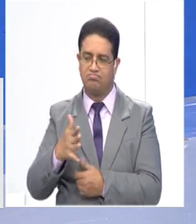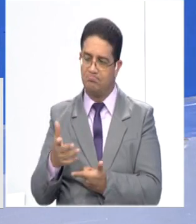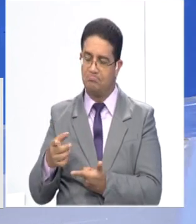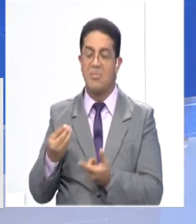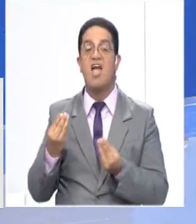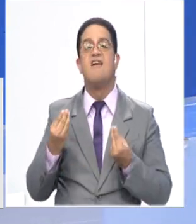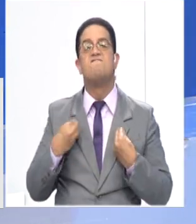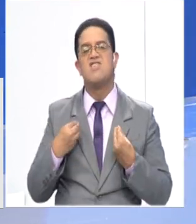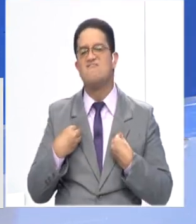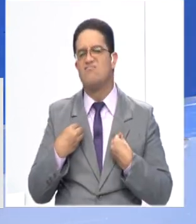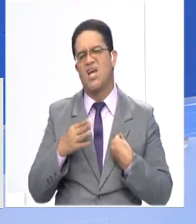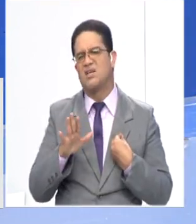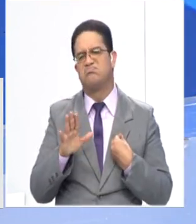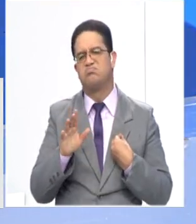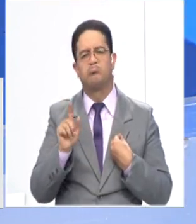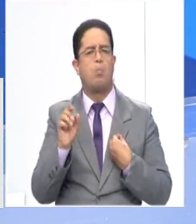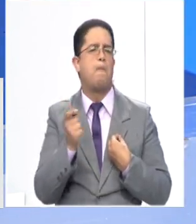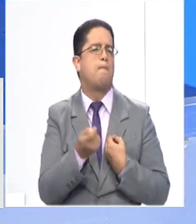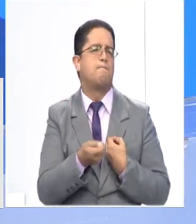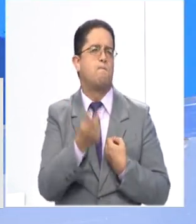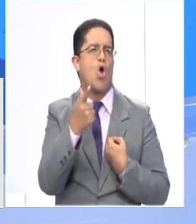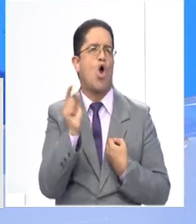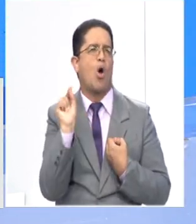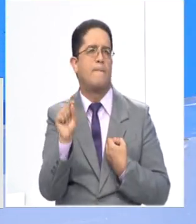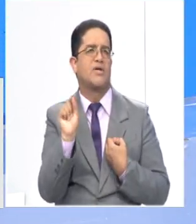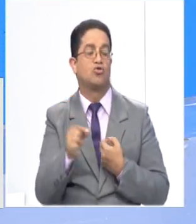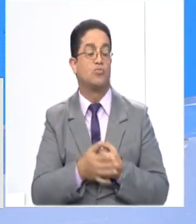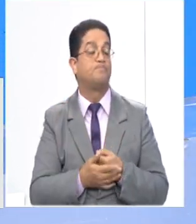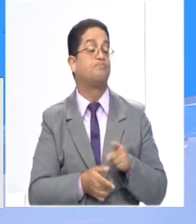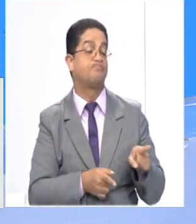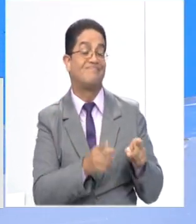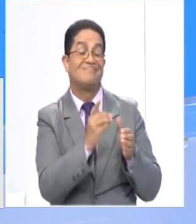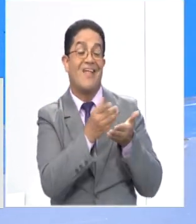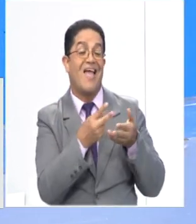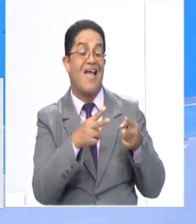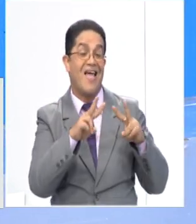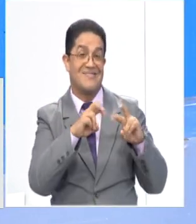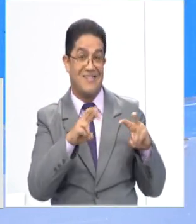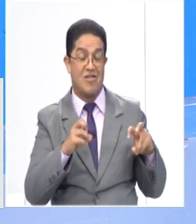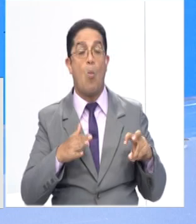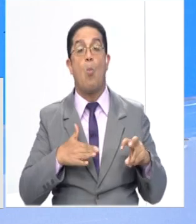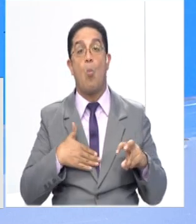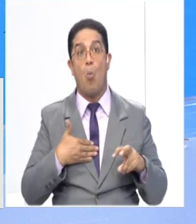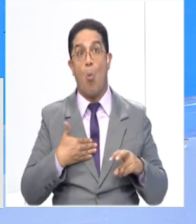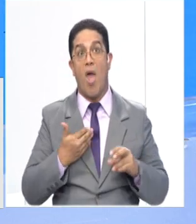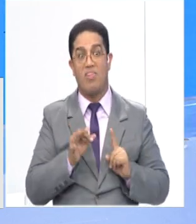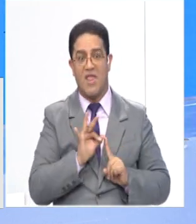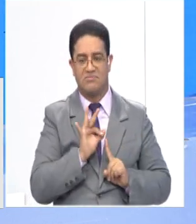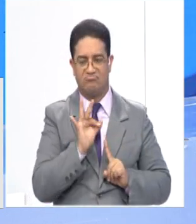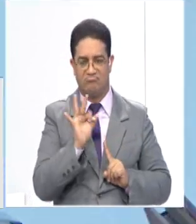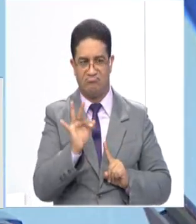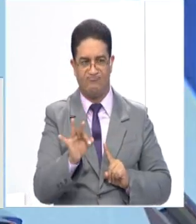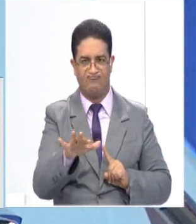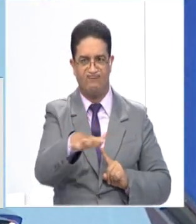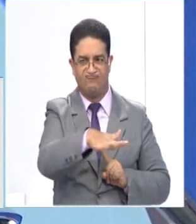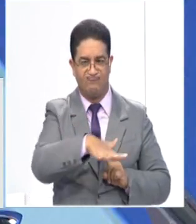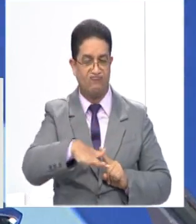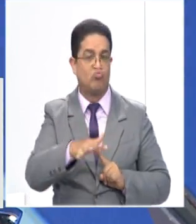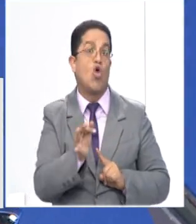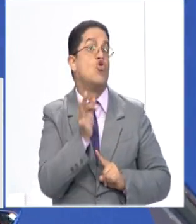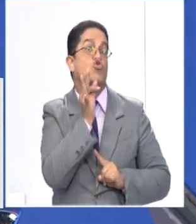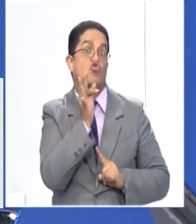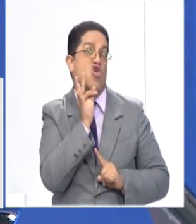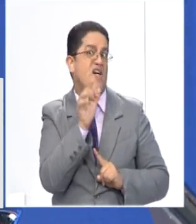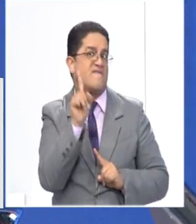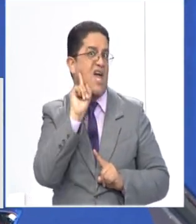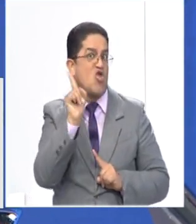tantos minutos. Bueno, tantos los primeros estudios han descrito que este virus puede permanecer algún tiempo en la superficie. Todavía no se ha